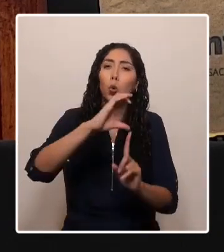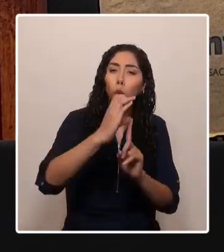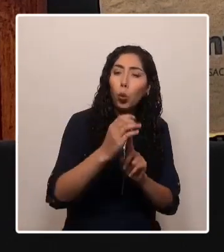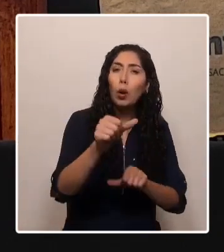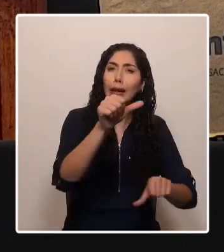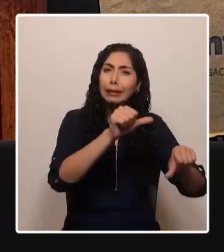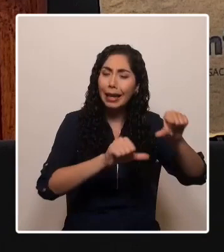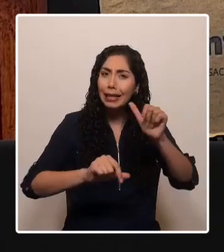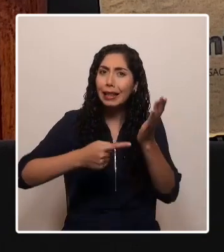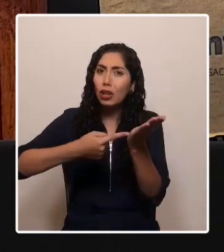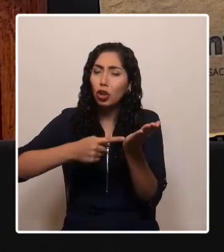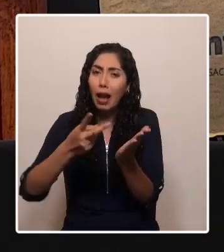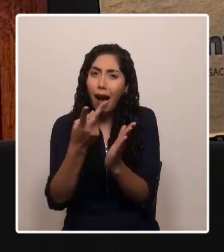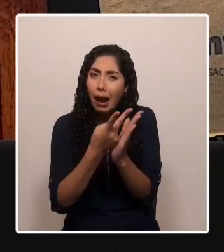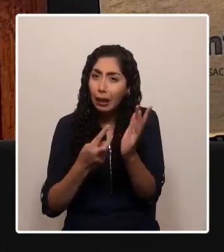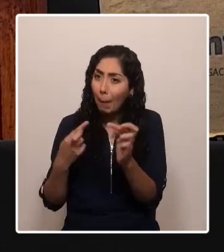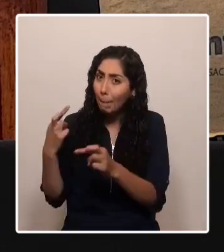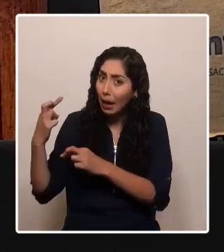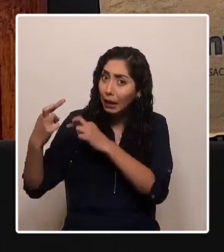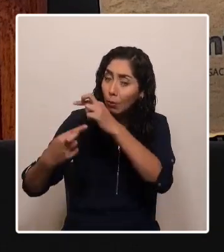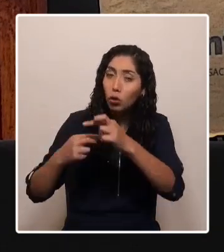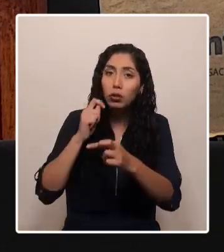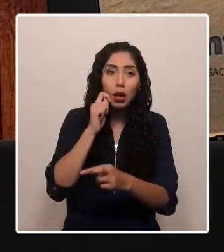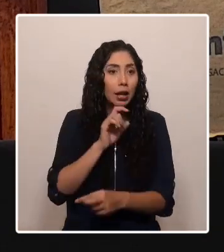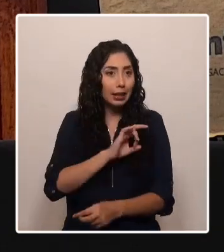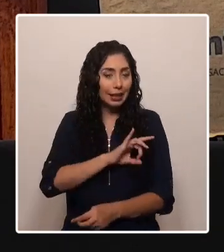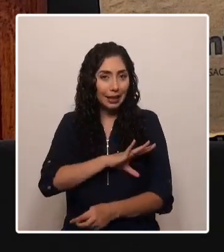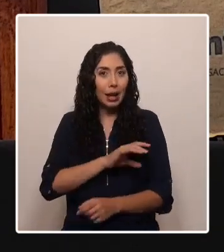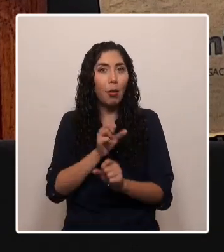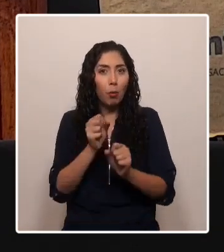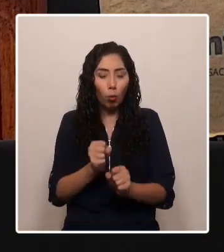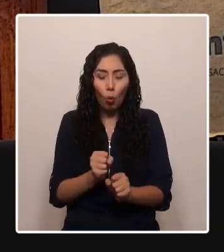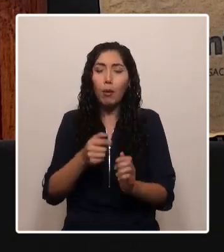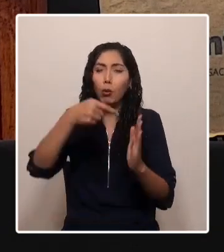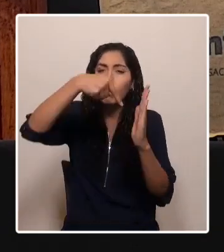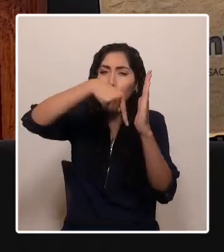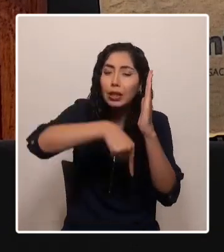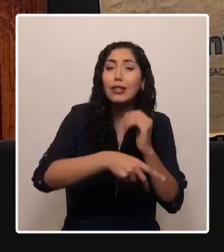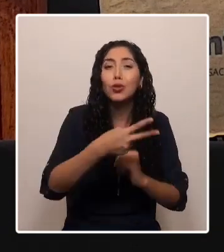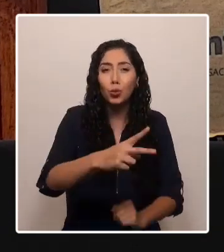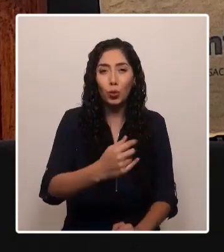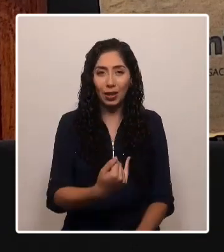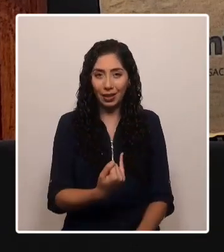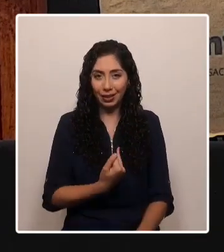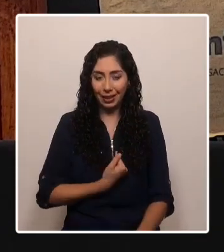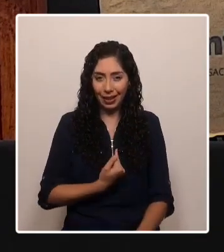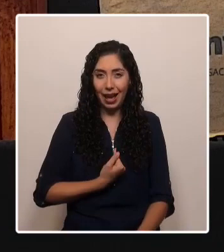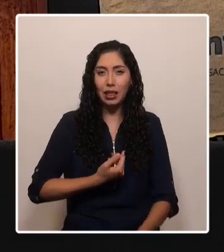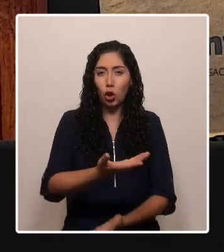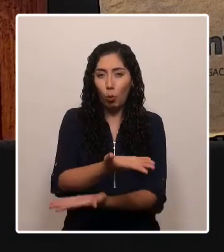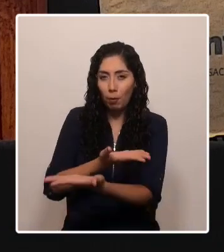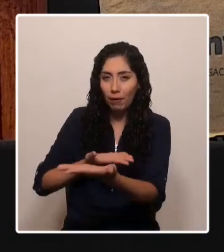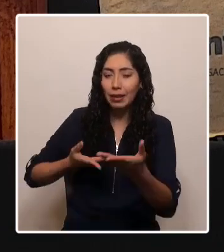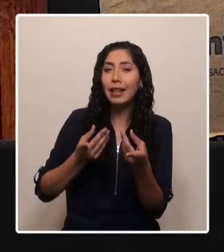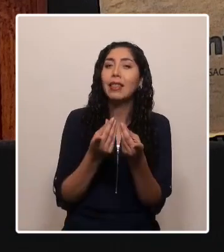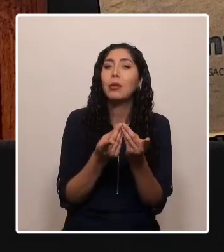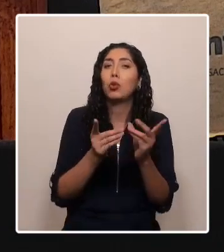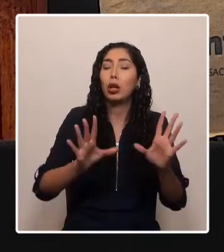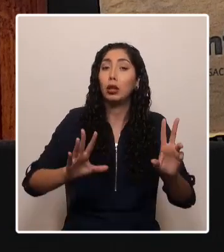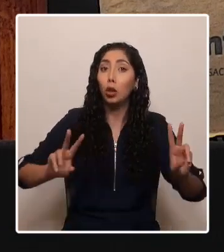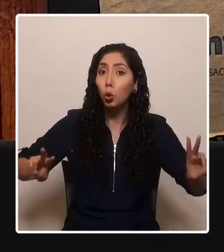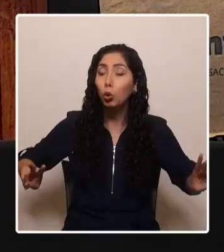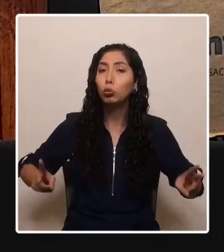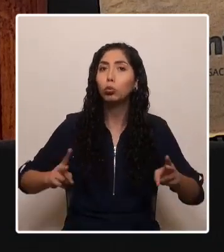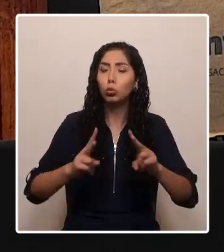significa que Chile tendrá una senda más expedita para profundizar su identidad y convivencia democrática. Construir identidad es construir